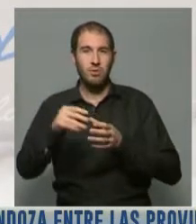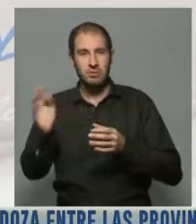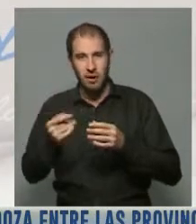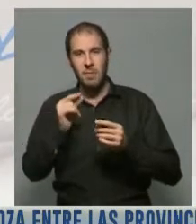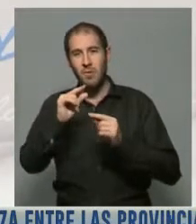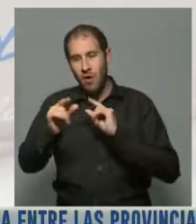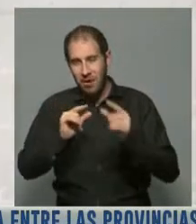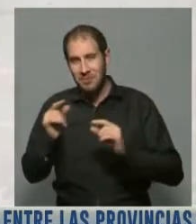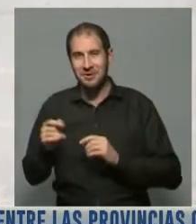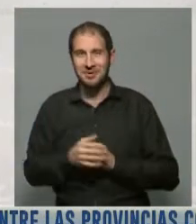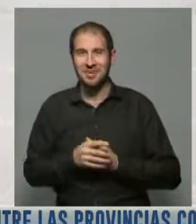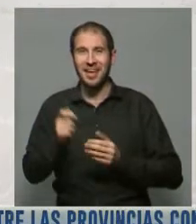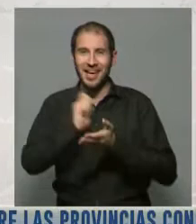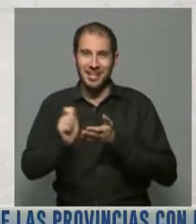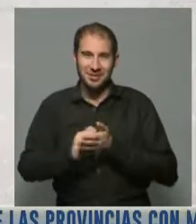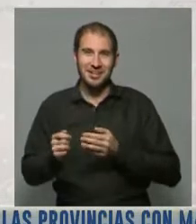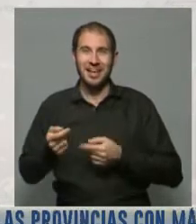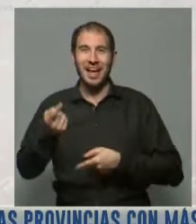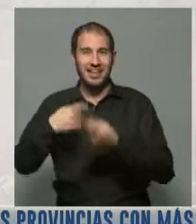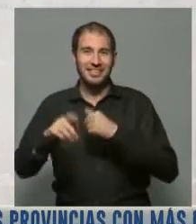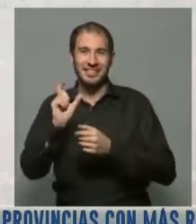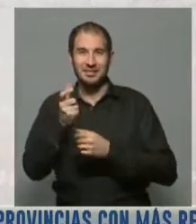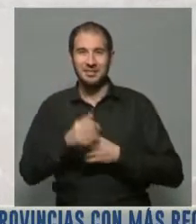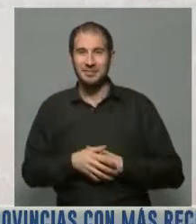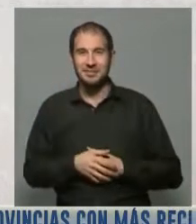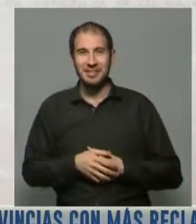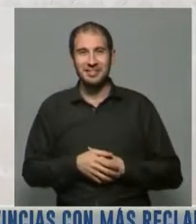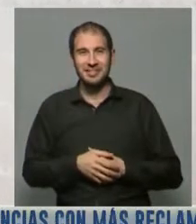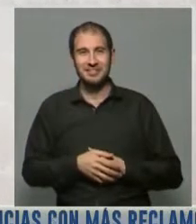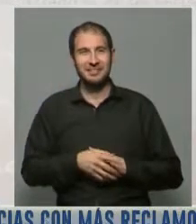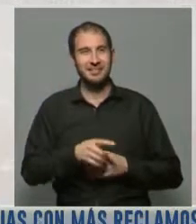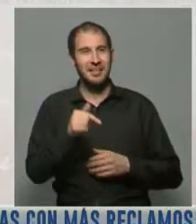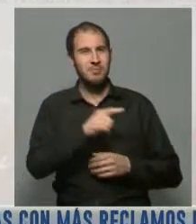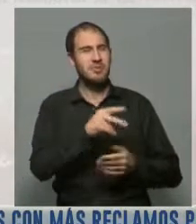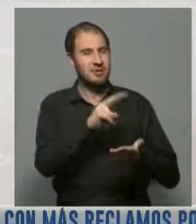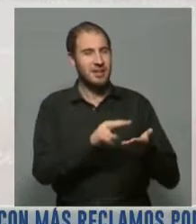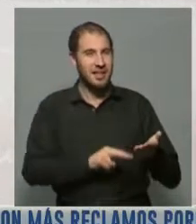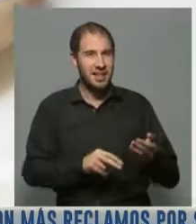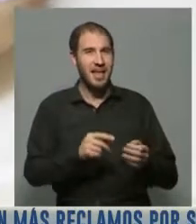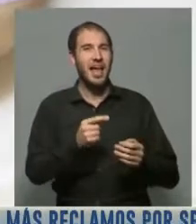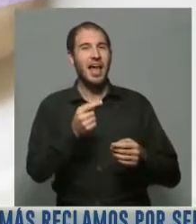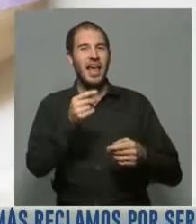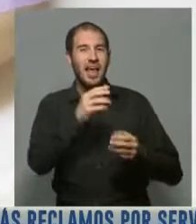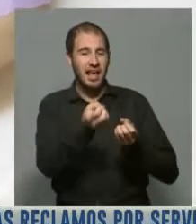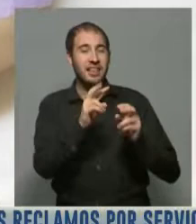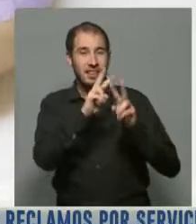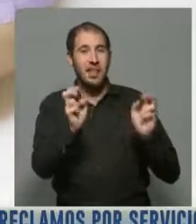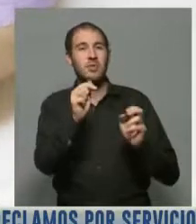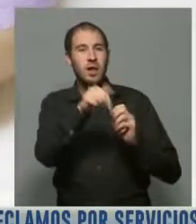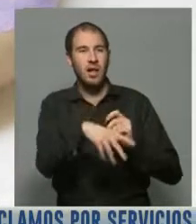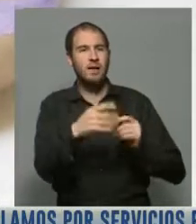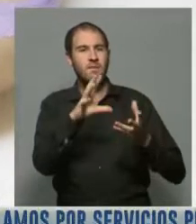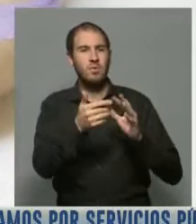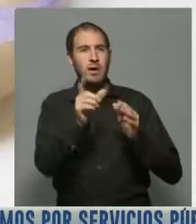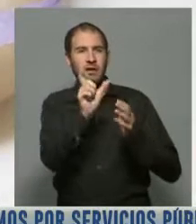poco hemos participado en la escritura y reescritura de los textos. Bien, justamente eso leía, que Inventario de un Jardín que Arde está basado en